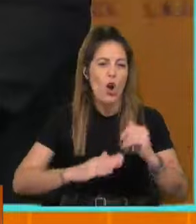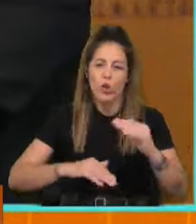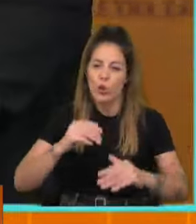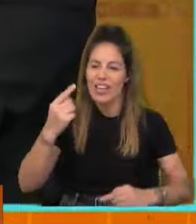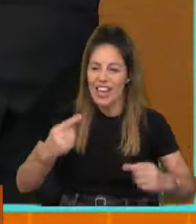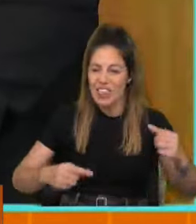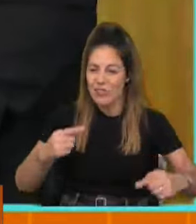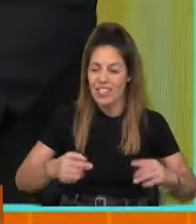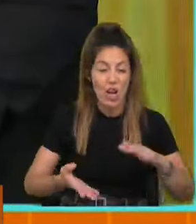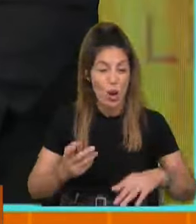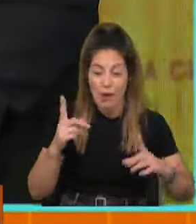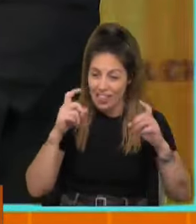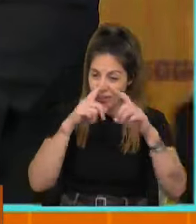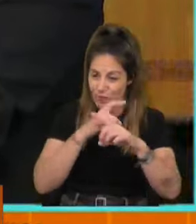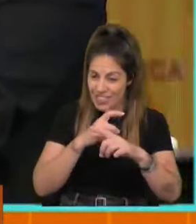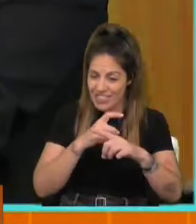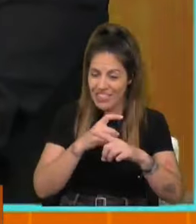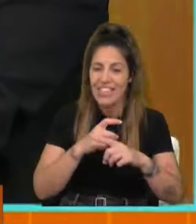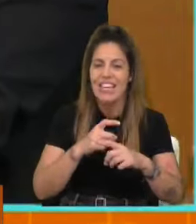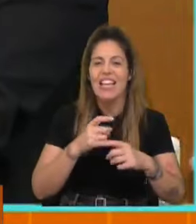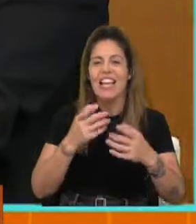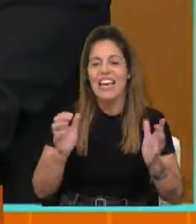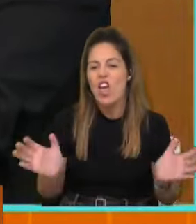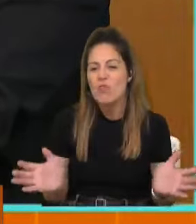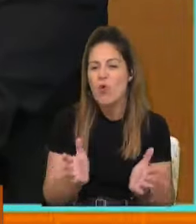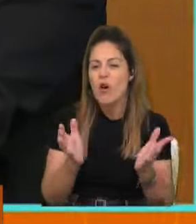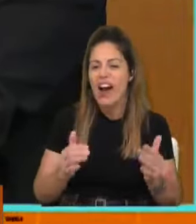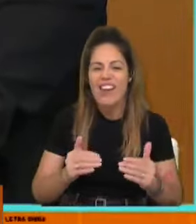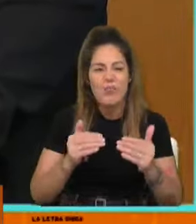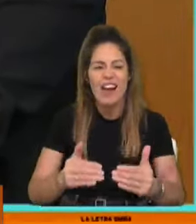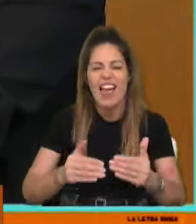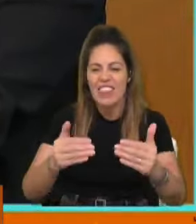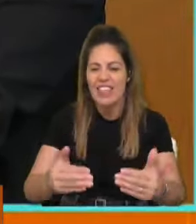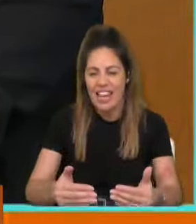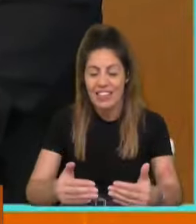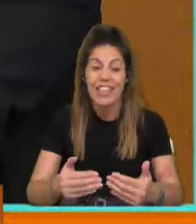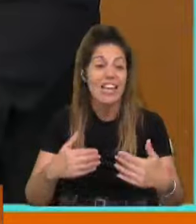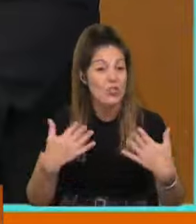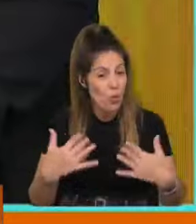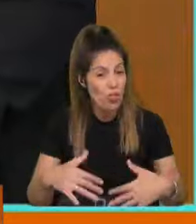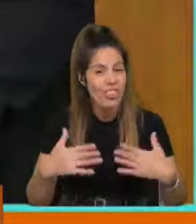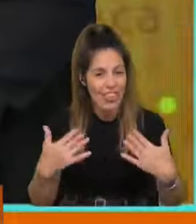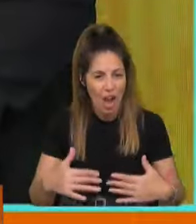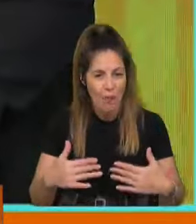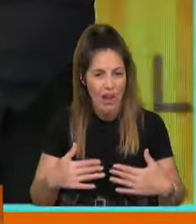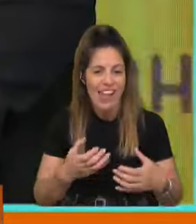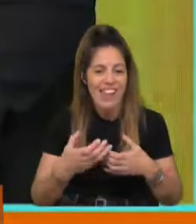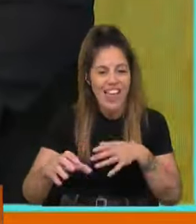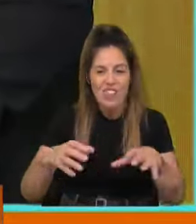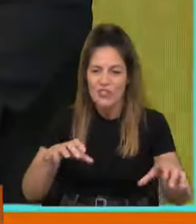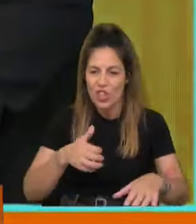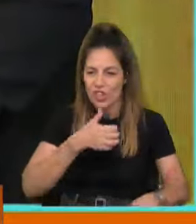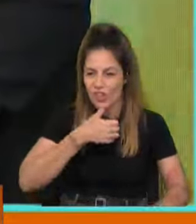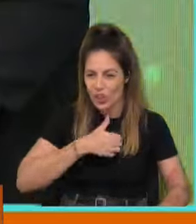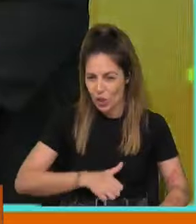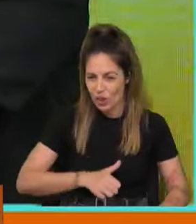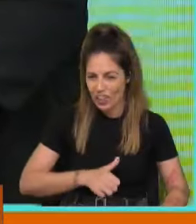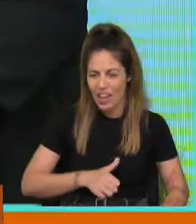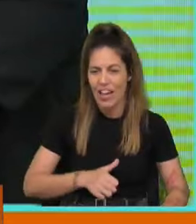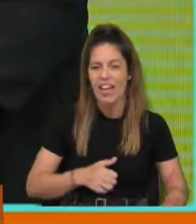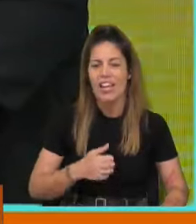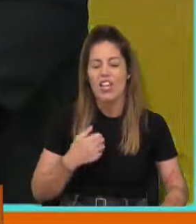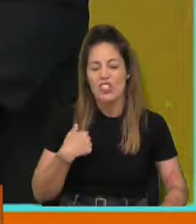es lo más difícil la tentación de empujar ir para adelante y demás es un drama en la división histórica del campo popular